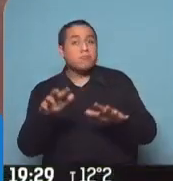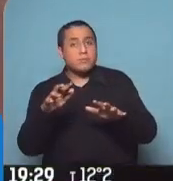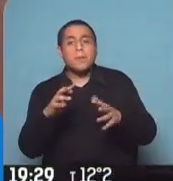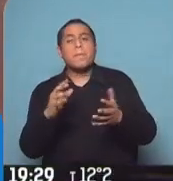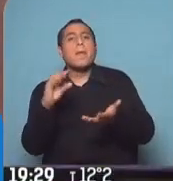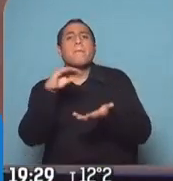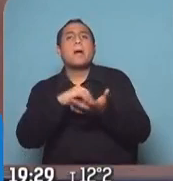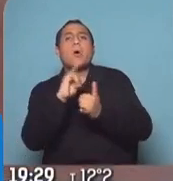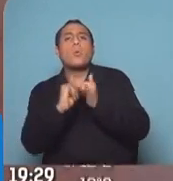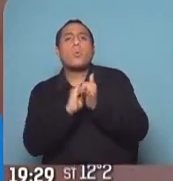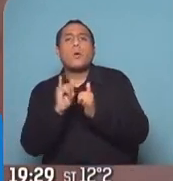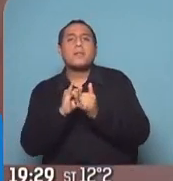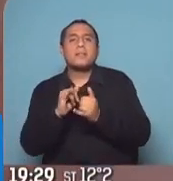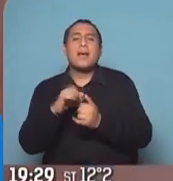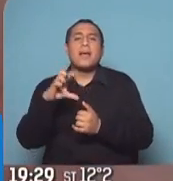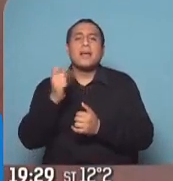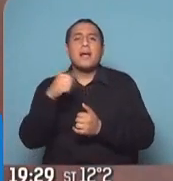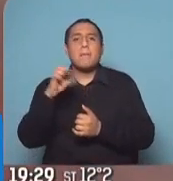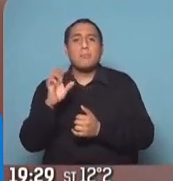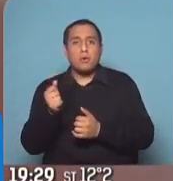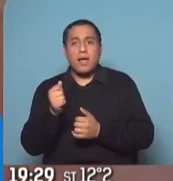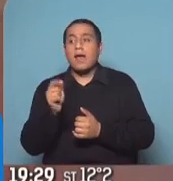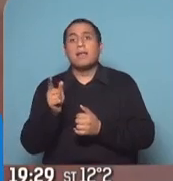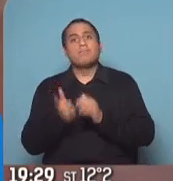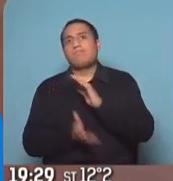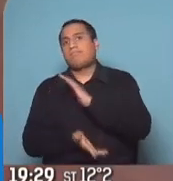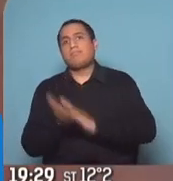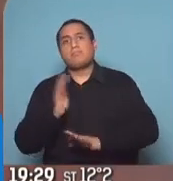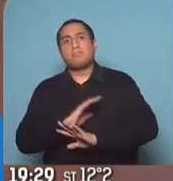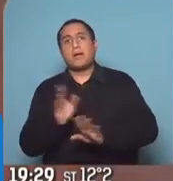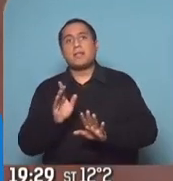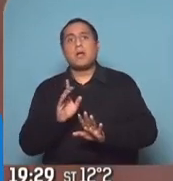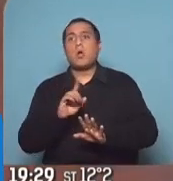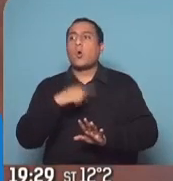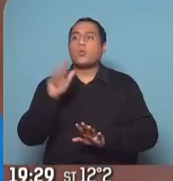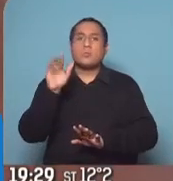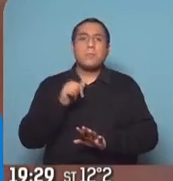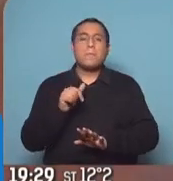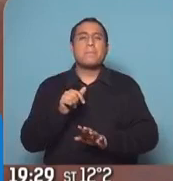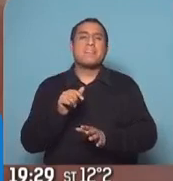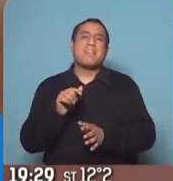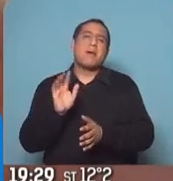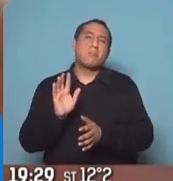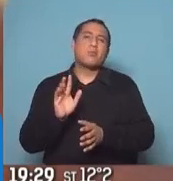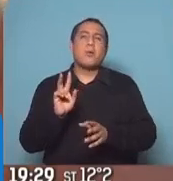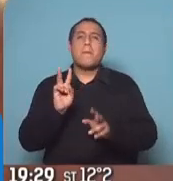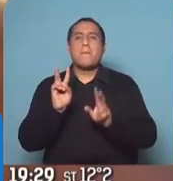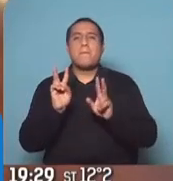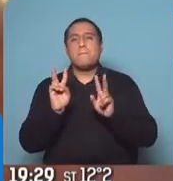sabía que Claro. Cámpora, Solano, Lima se iban a ir y que iban a llamar después Perón, Perón, porque hasta ese momento no podía